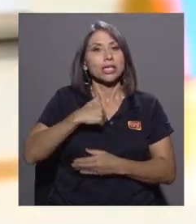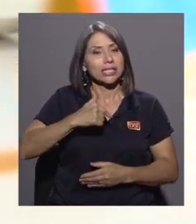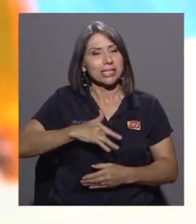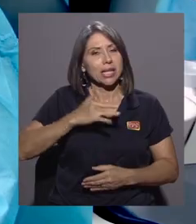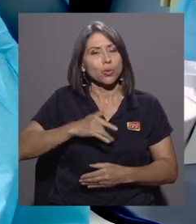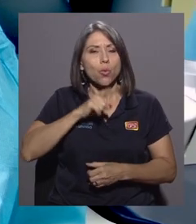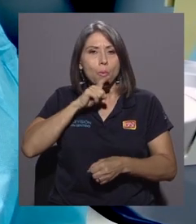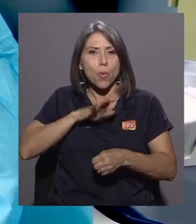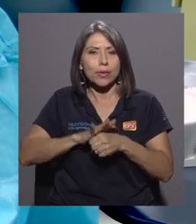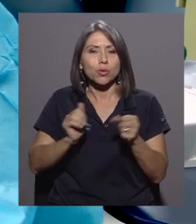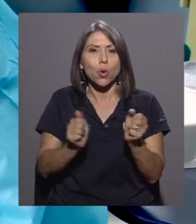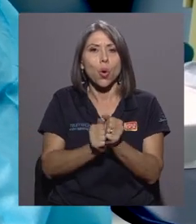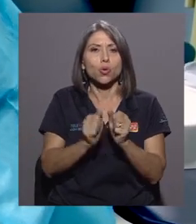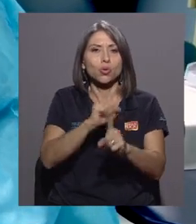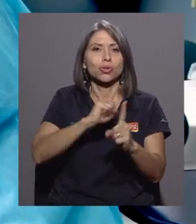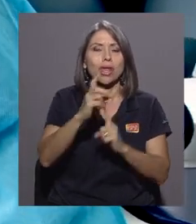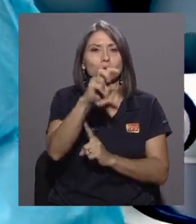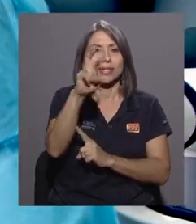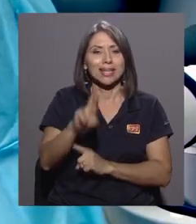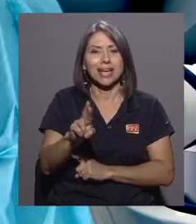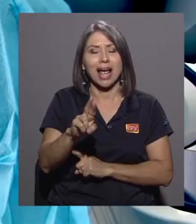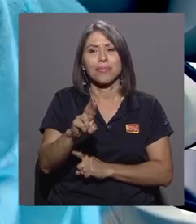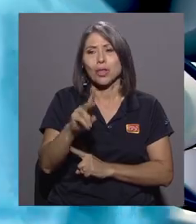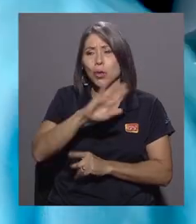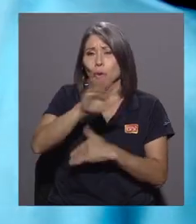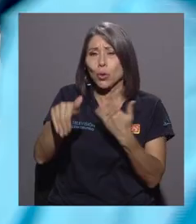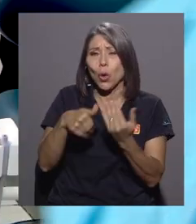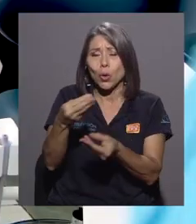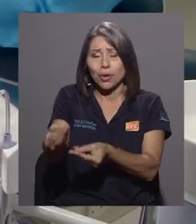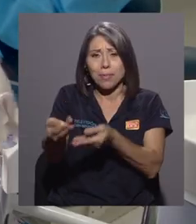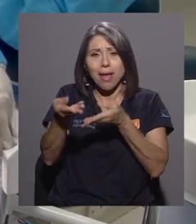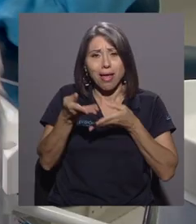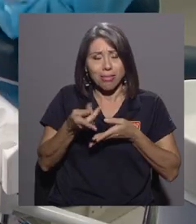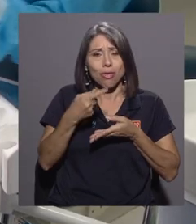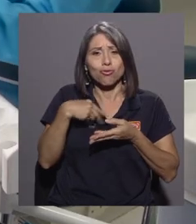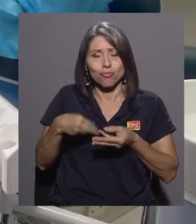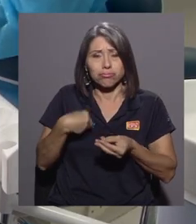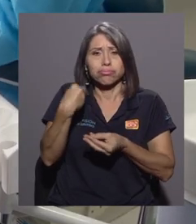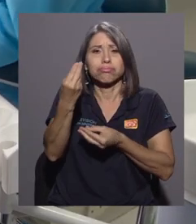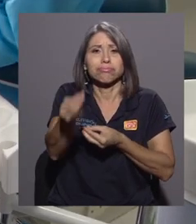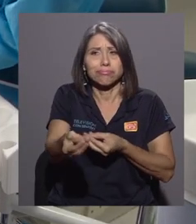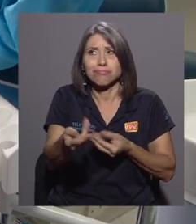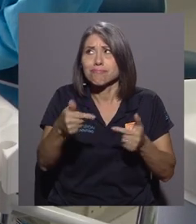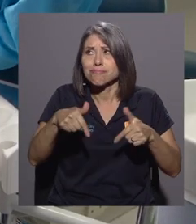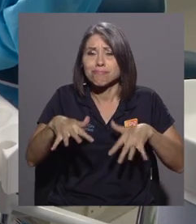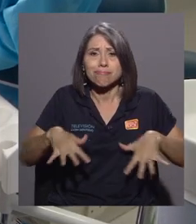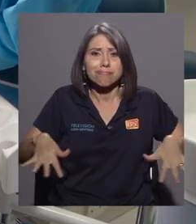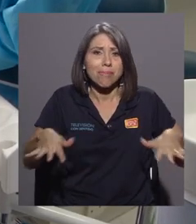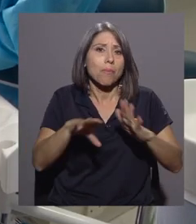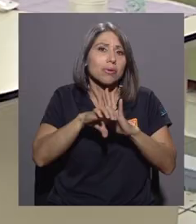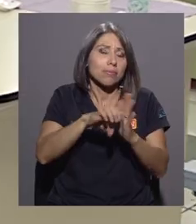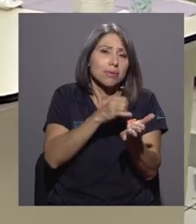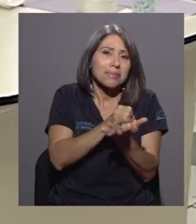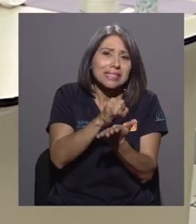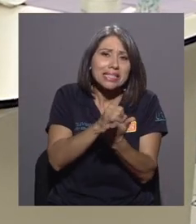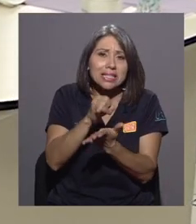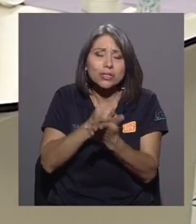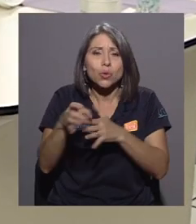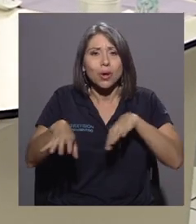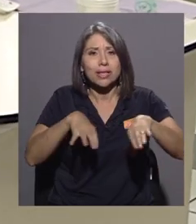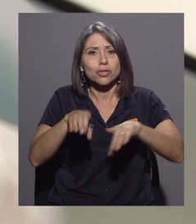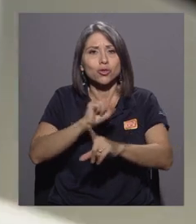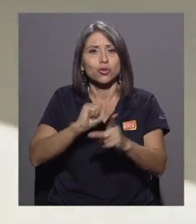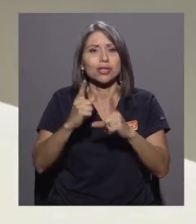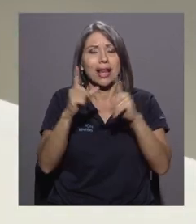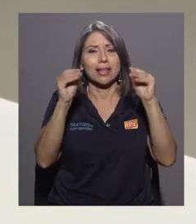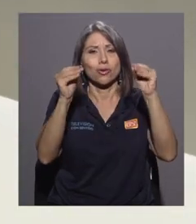sociedad costarricense al devolverles un poco de todo esto de lo que goza acá, como lo que es la investigación, acción social